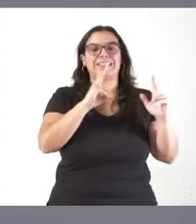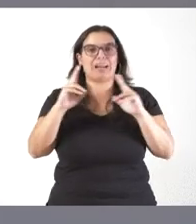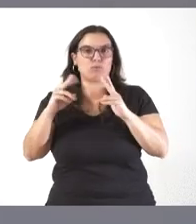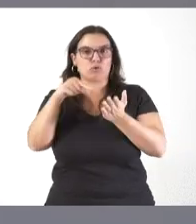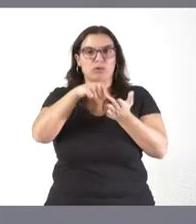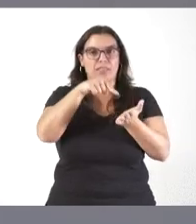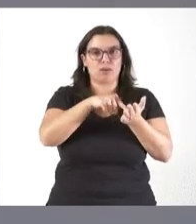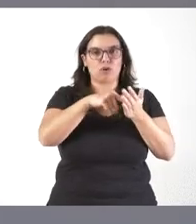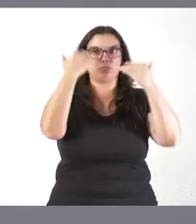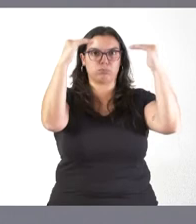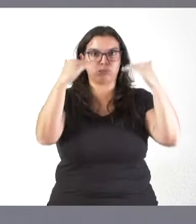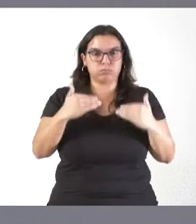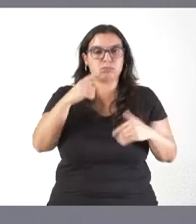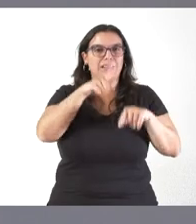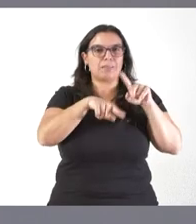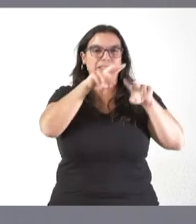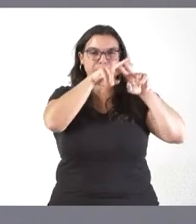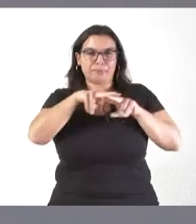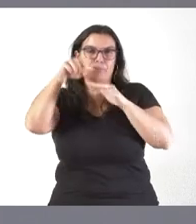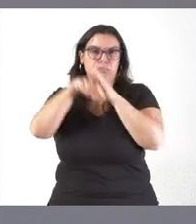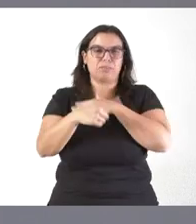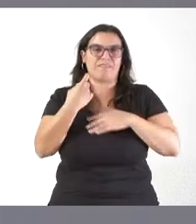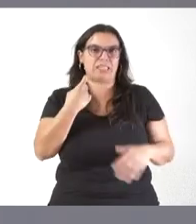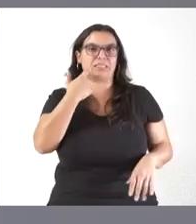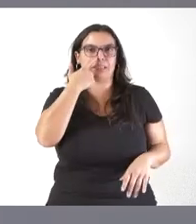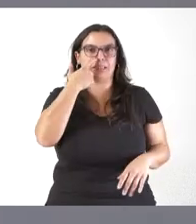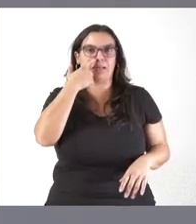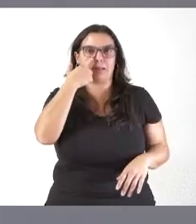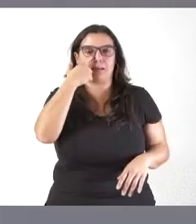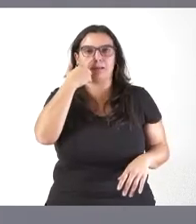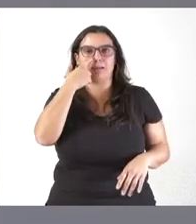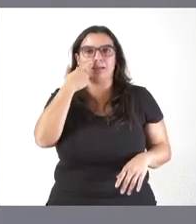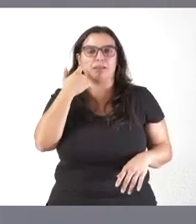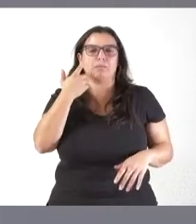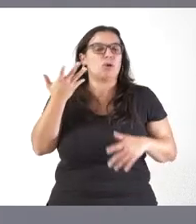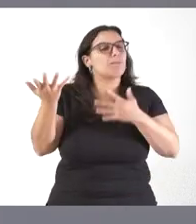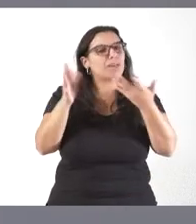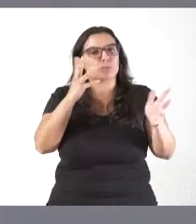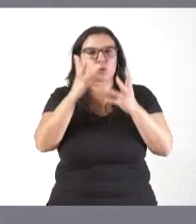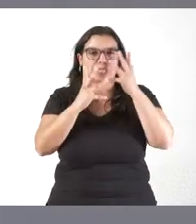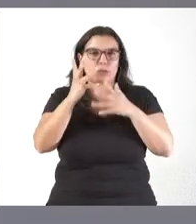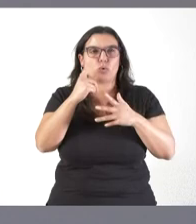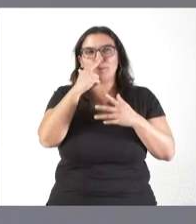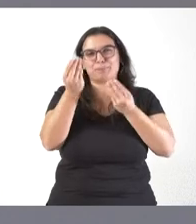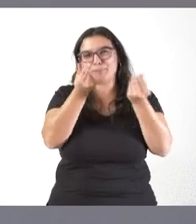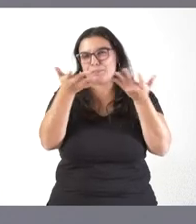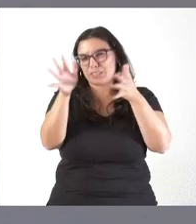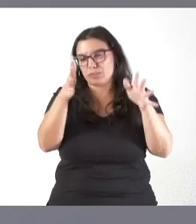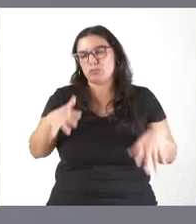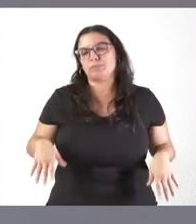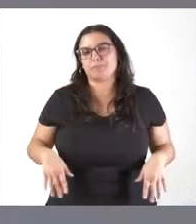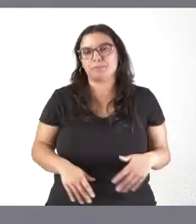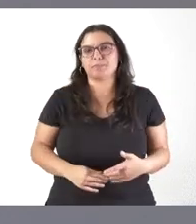el análisis requiere un poco más de tiempo de un cálculo muy inmediato pero esa cifra que les he dicho es la que se podría